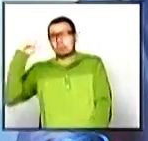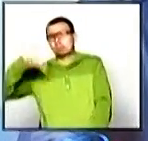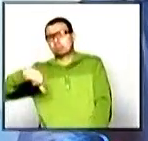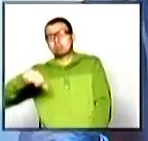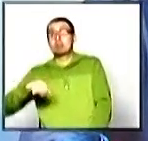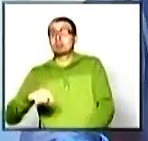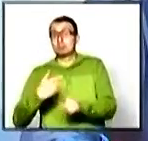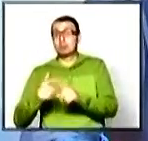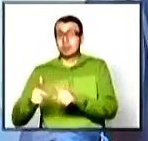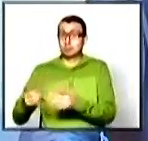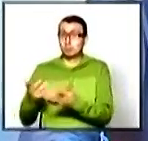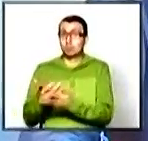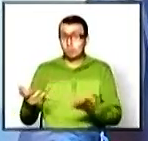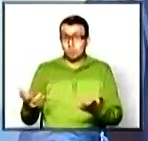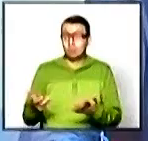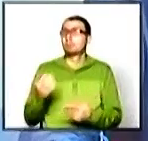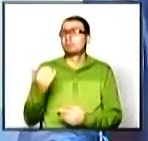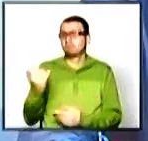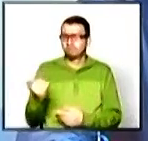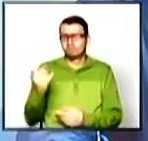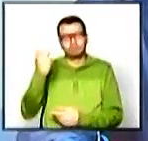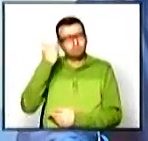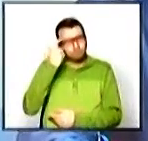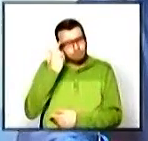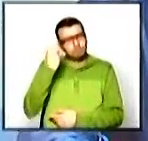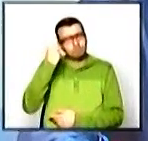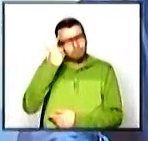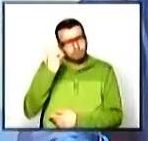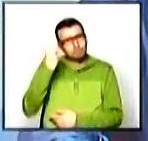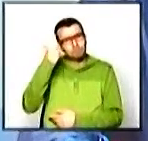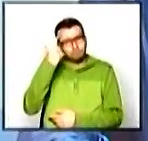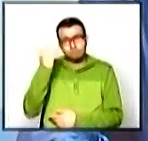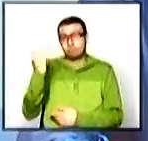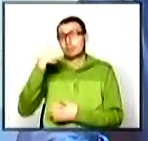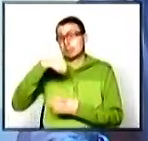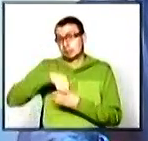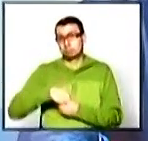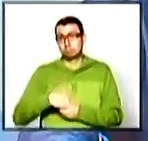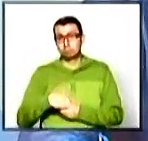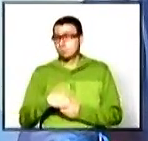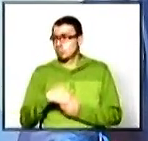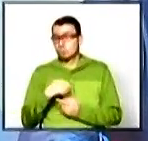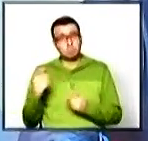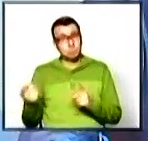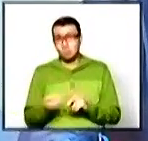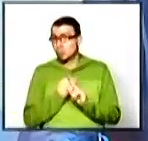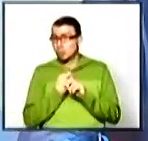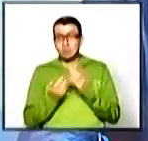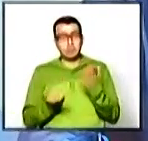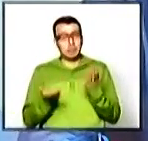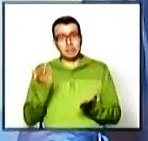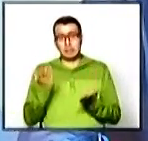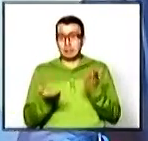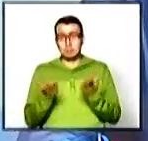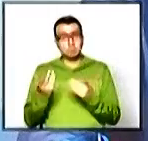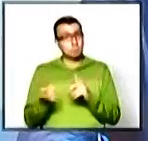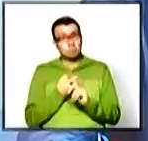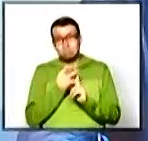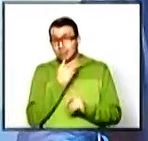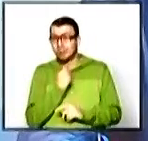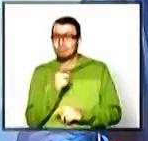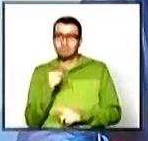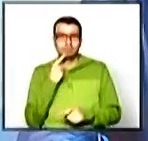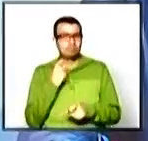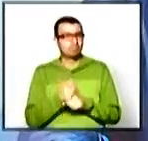llevando al inconsciente. Y mientras no busquemos un equilibrio en esto, es muy difícil que el paciente salga adelante con su